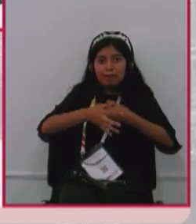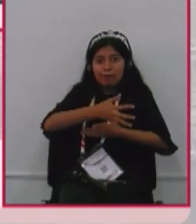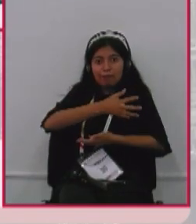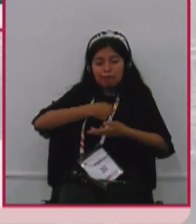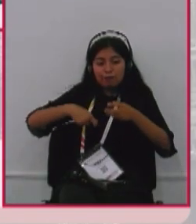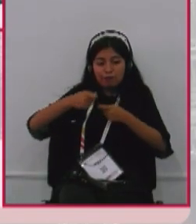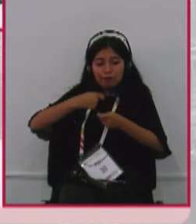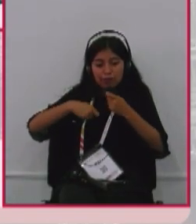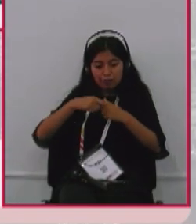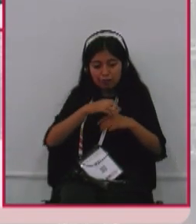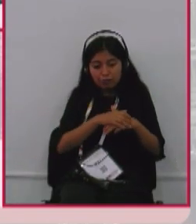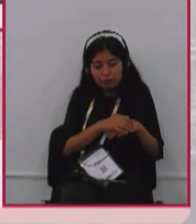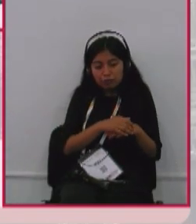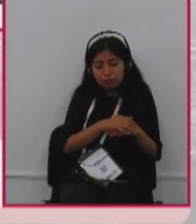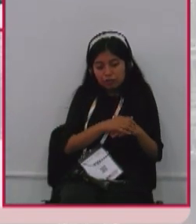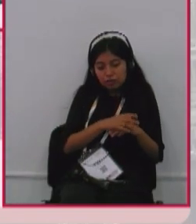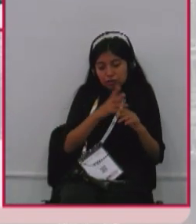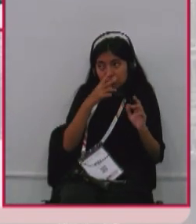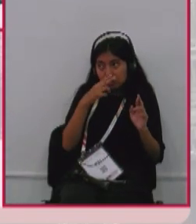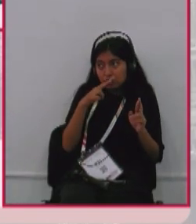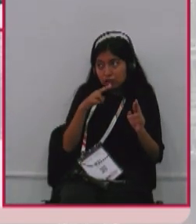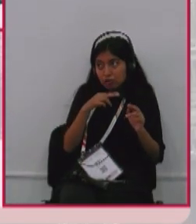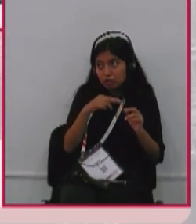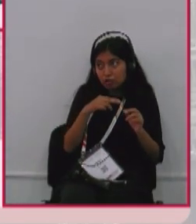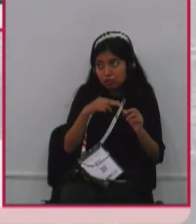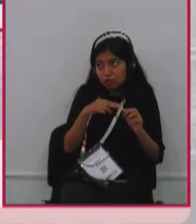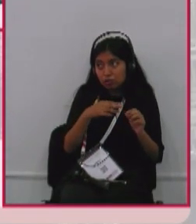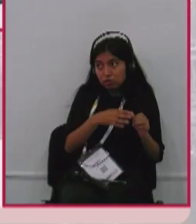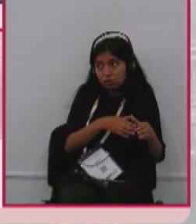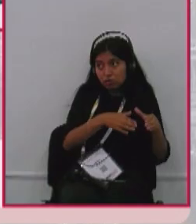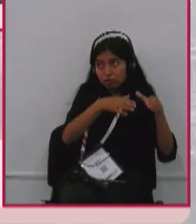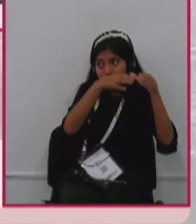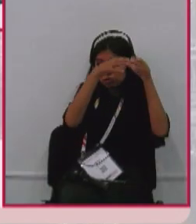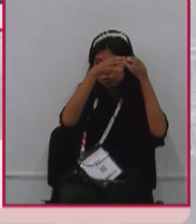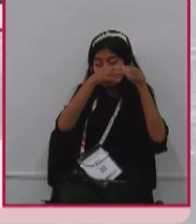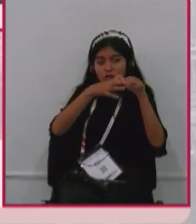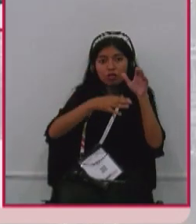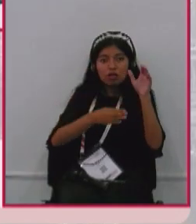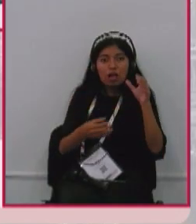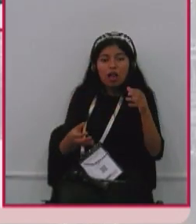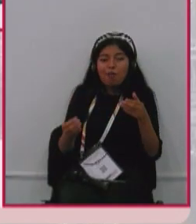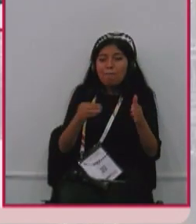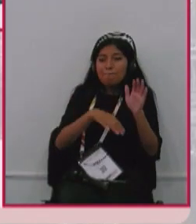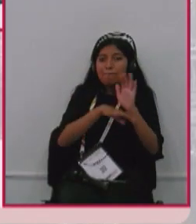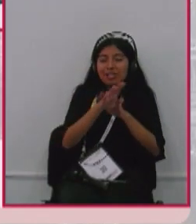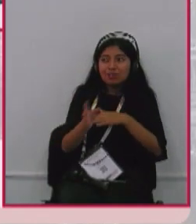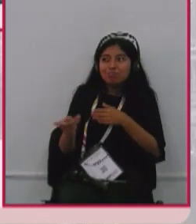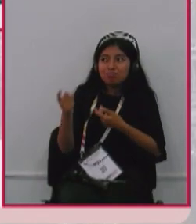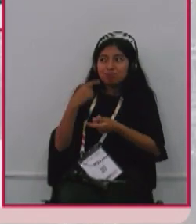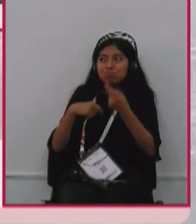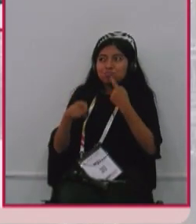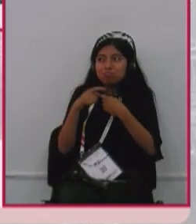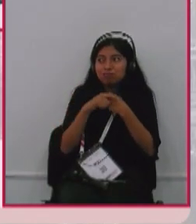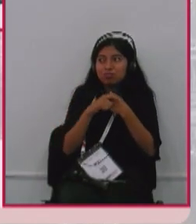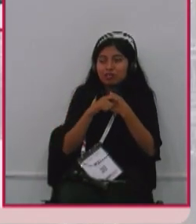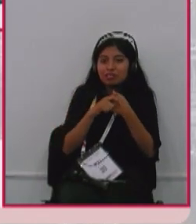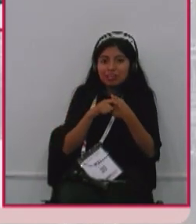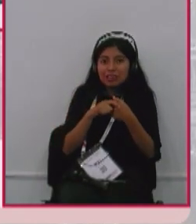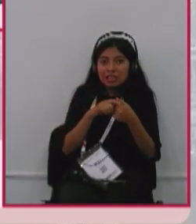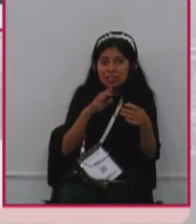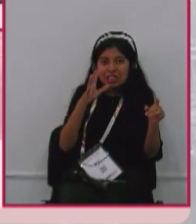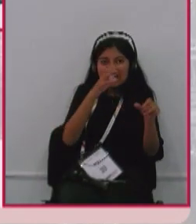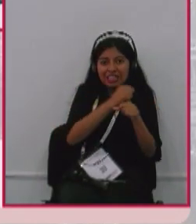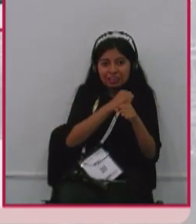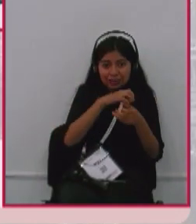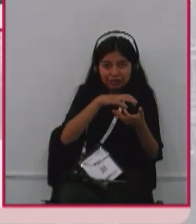Jamieson. Si vieron los resultados, la celda Jamieson logra altas recuperaciones, pero la gran diferencia es lograr concentrados de